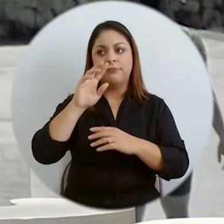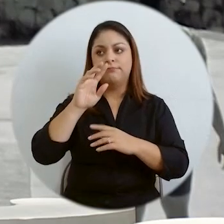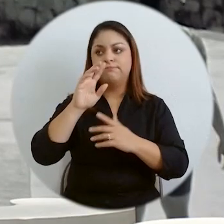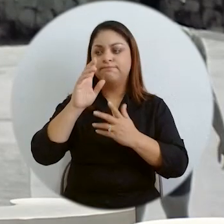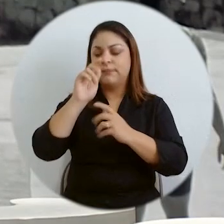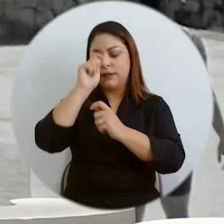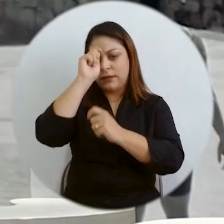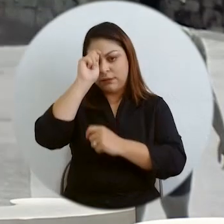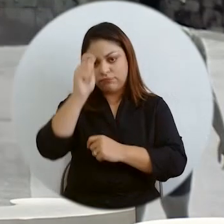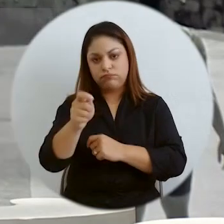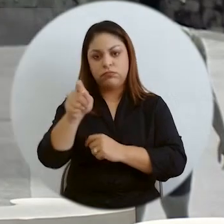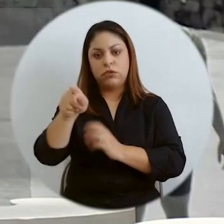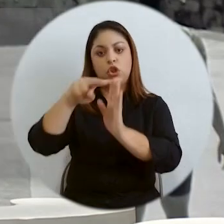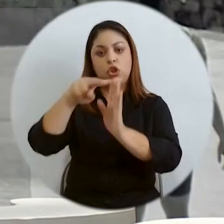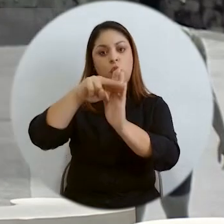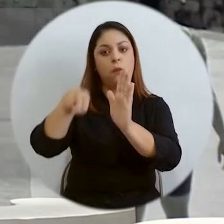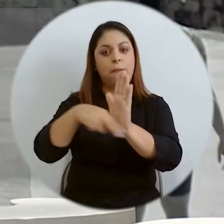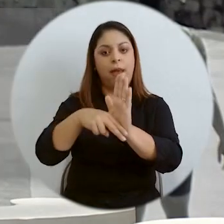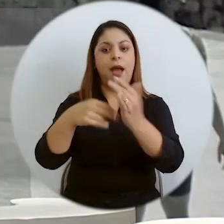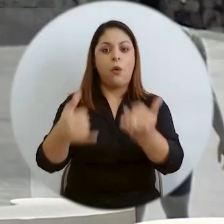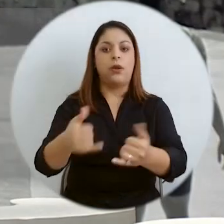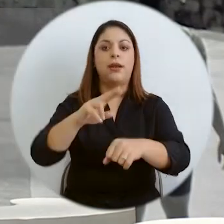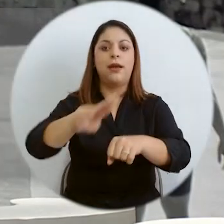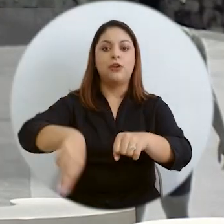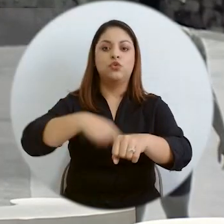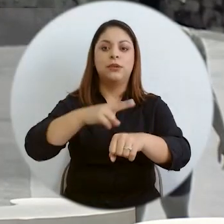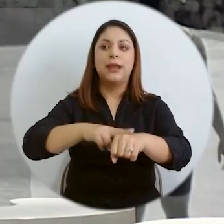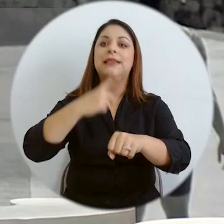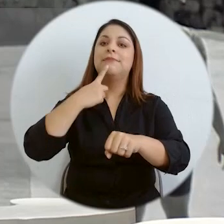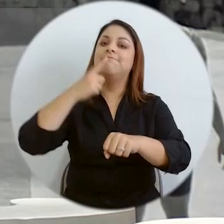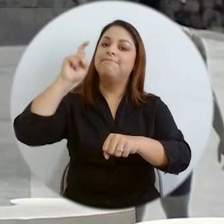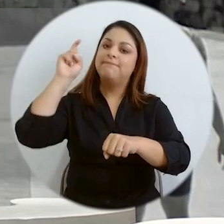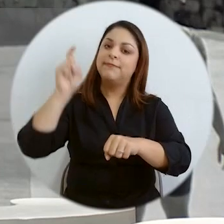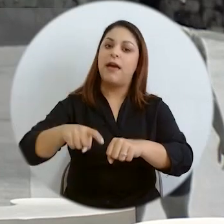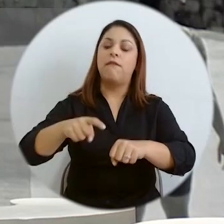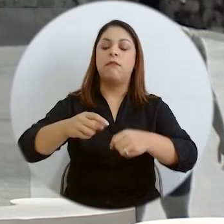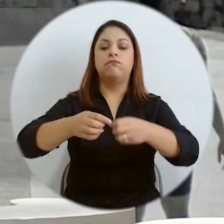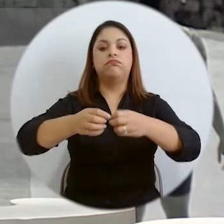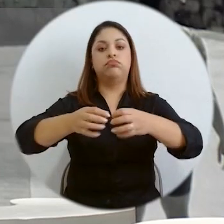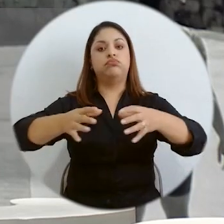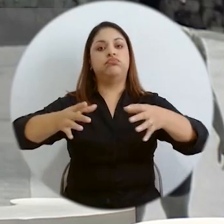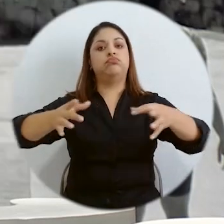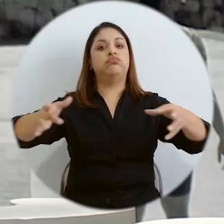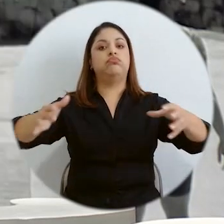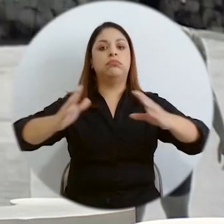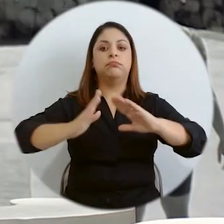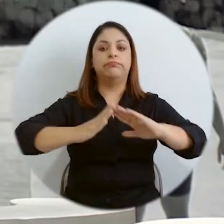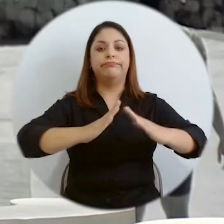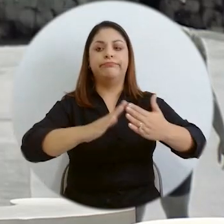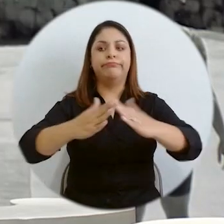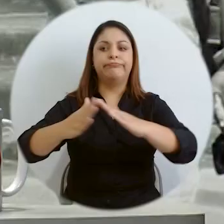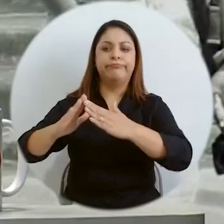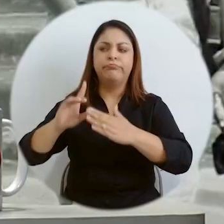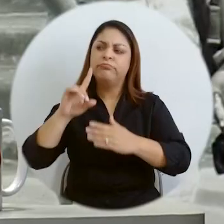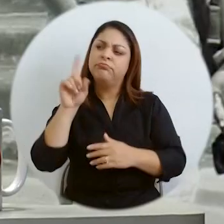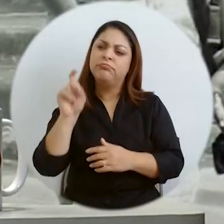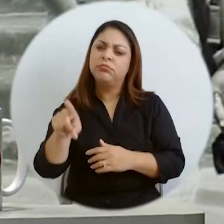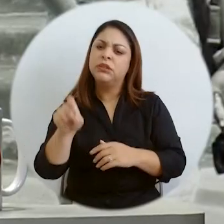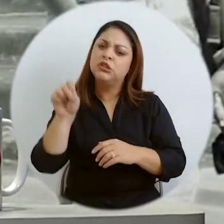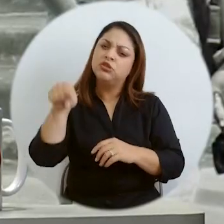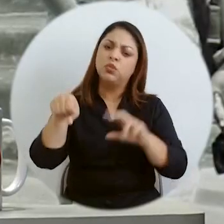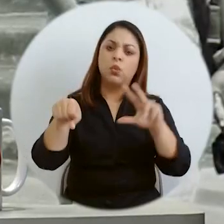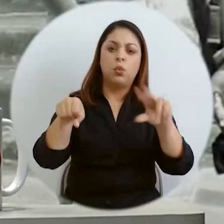en torno a todo lo que tiene que ver con crecimiento, ¿verdad?, urbano o no? Vamos a ver, creo